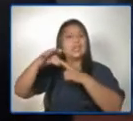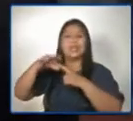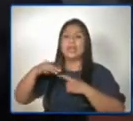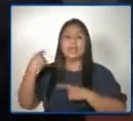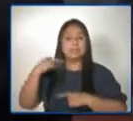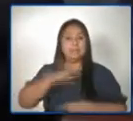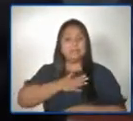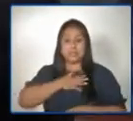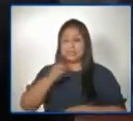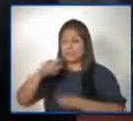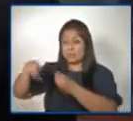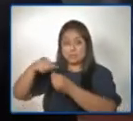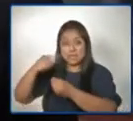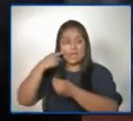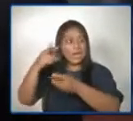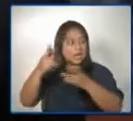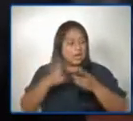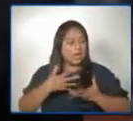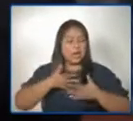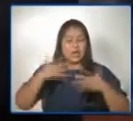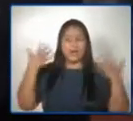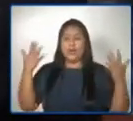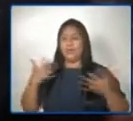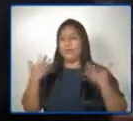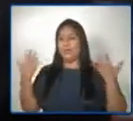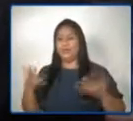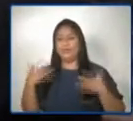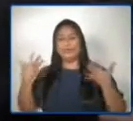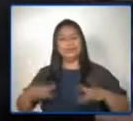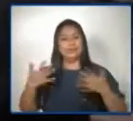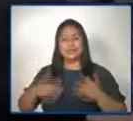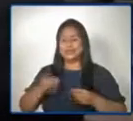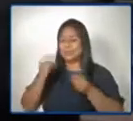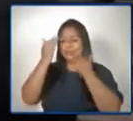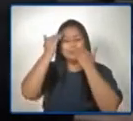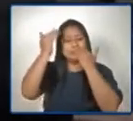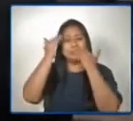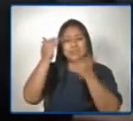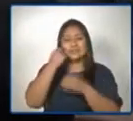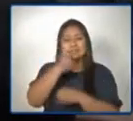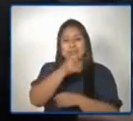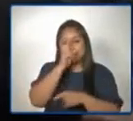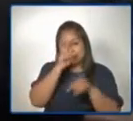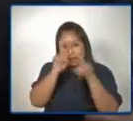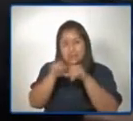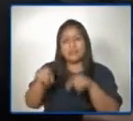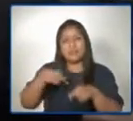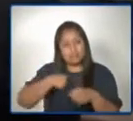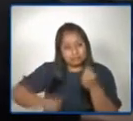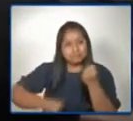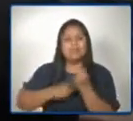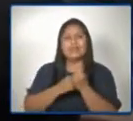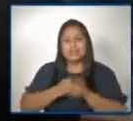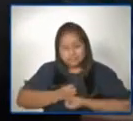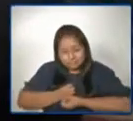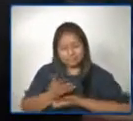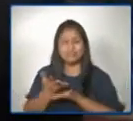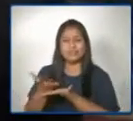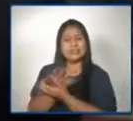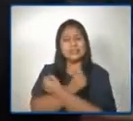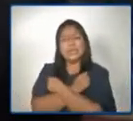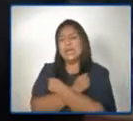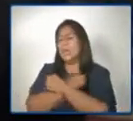El recibimiento que me dio el pueblo de Guatemala es algo que estoy muy muy agradecido, y de una u otra forma voy a poder devolver ese gran cariño,